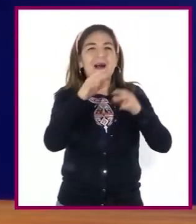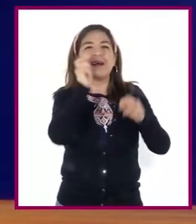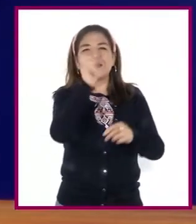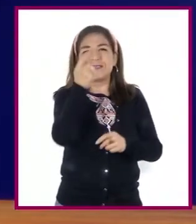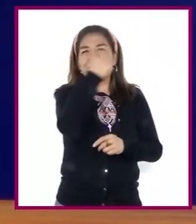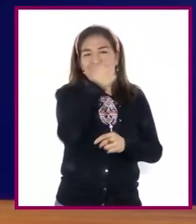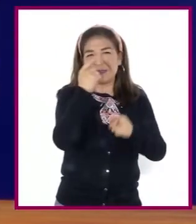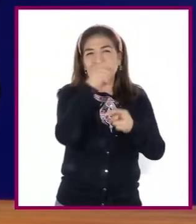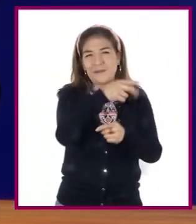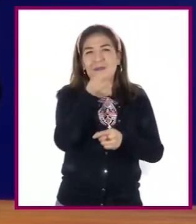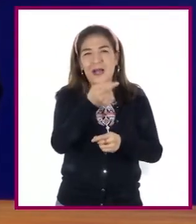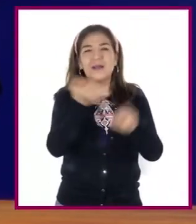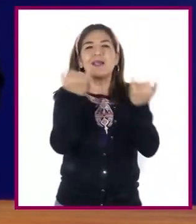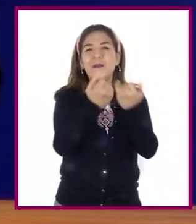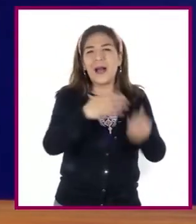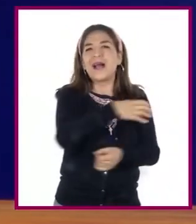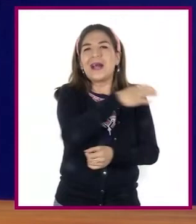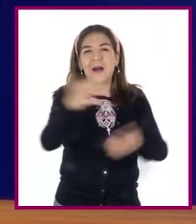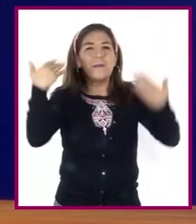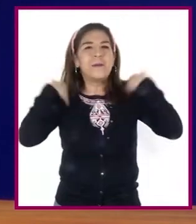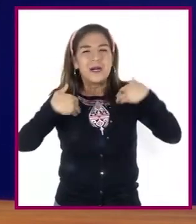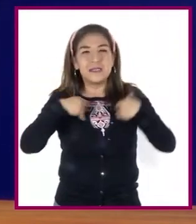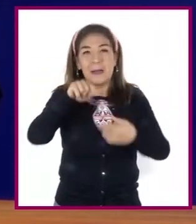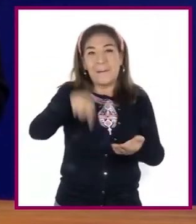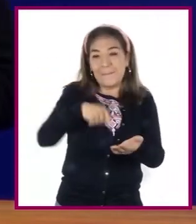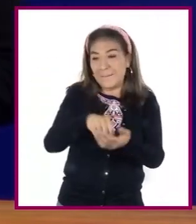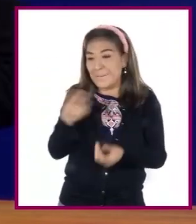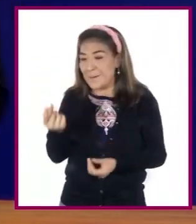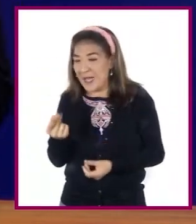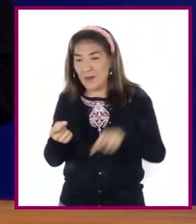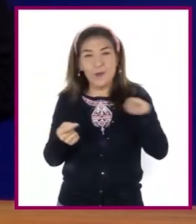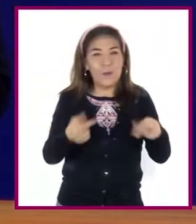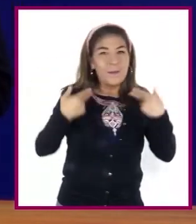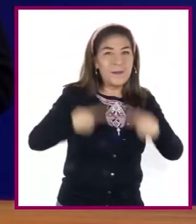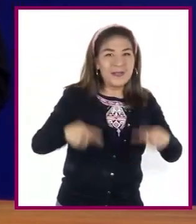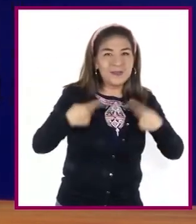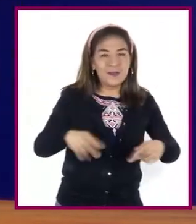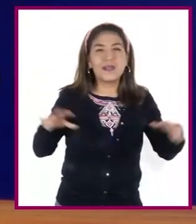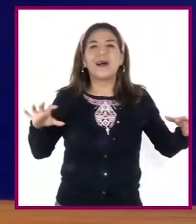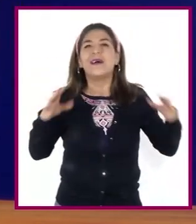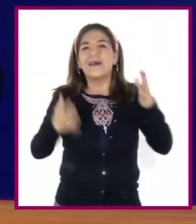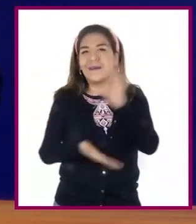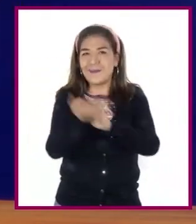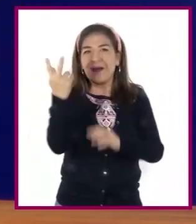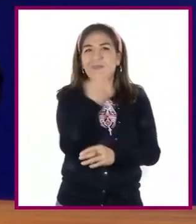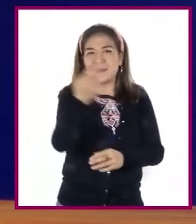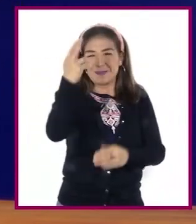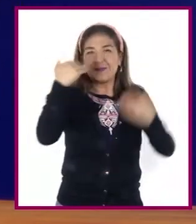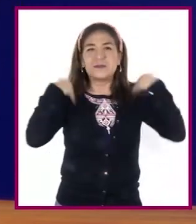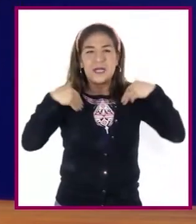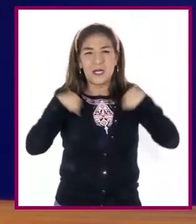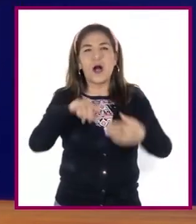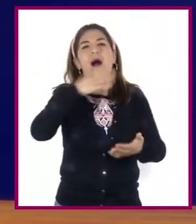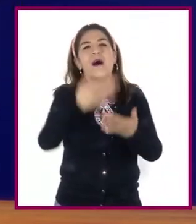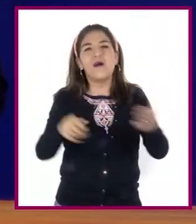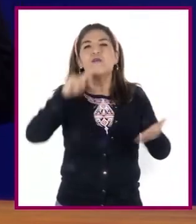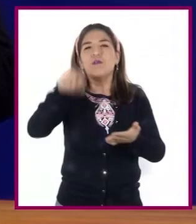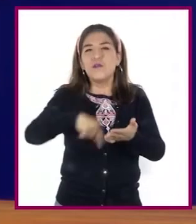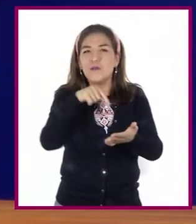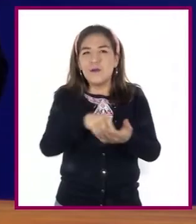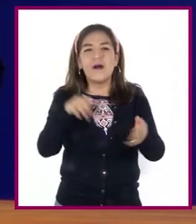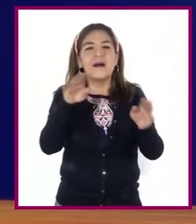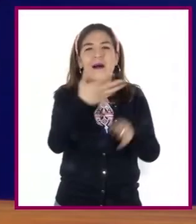los paseos que dan por el campo el perro y el humano. Veamos ahora cómo describe el espacio en el que se